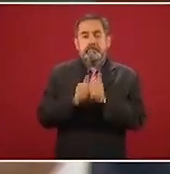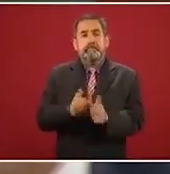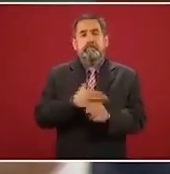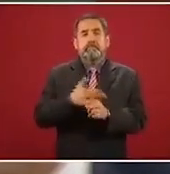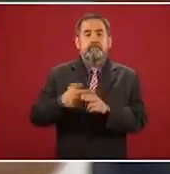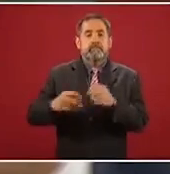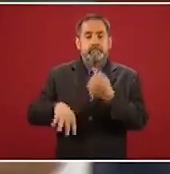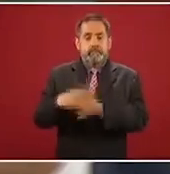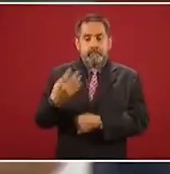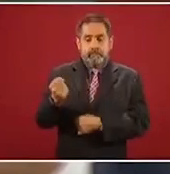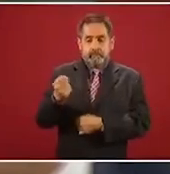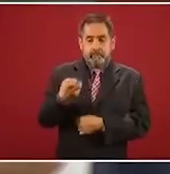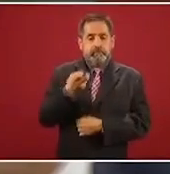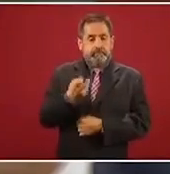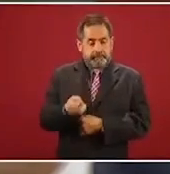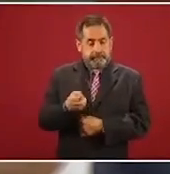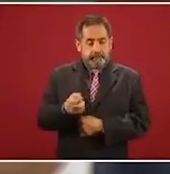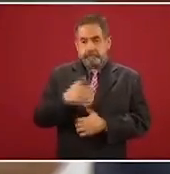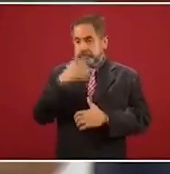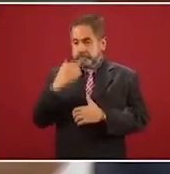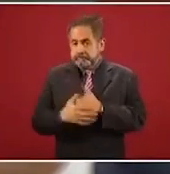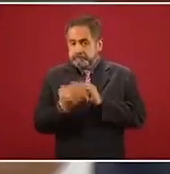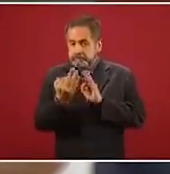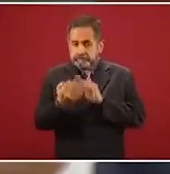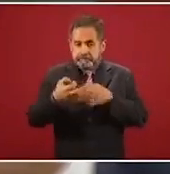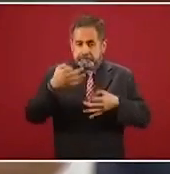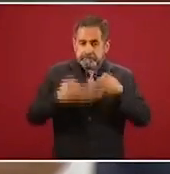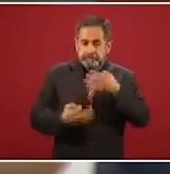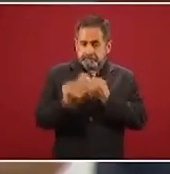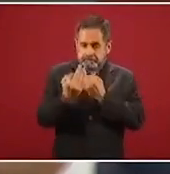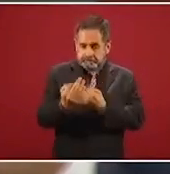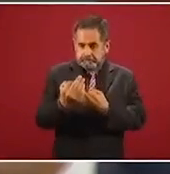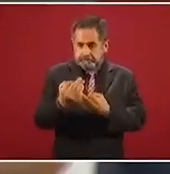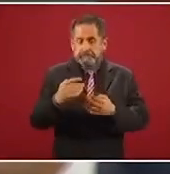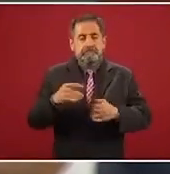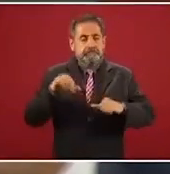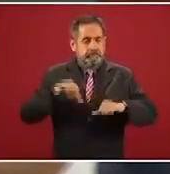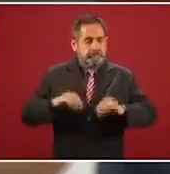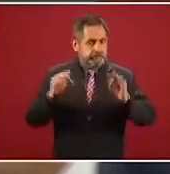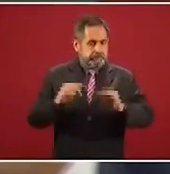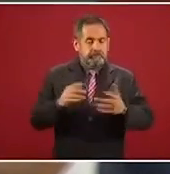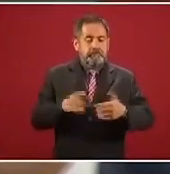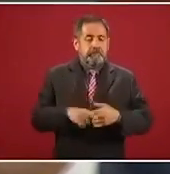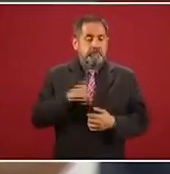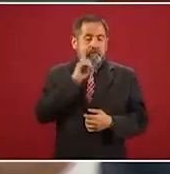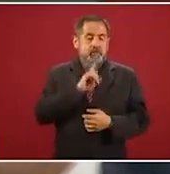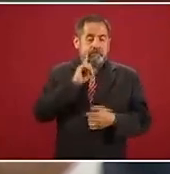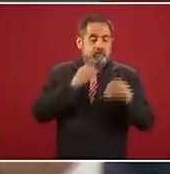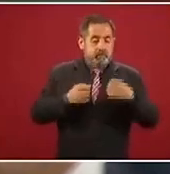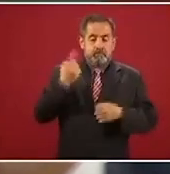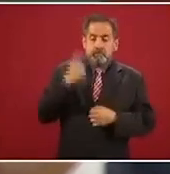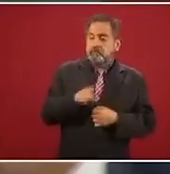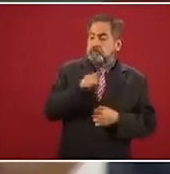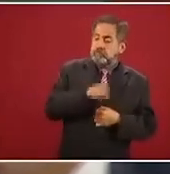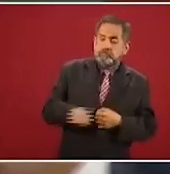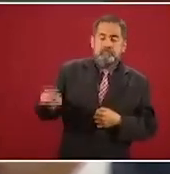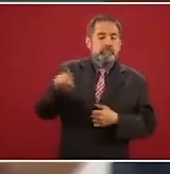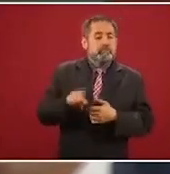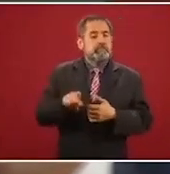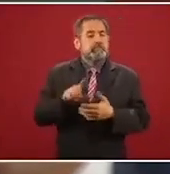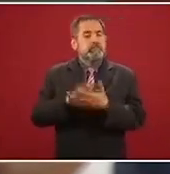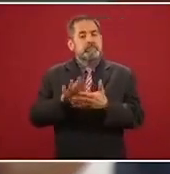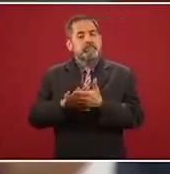14 de septiembre, fecha en la que concluyó la audiencia pública oral, en la que la juez ordenó su traslado al penal femenil de